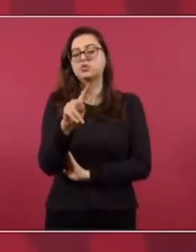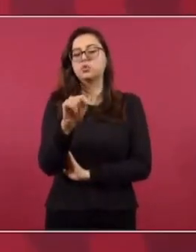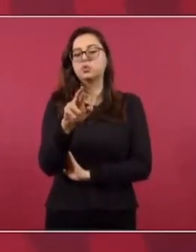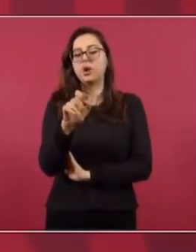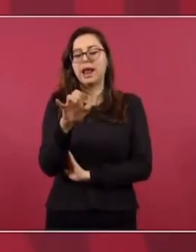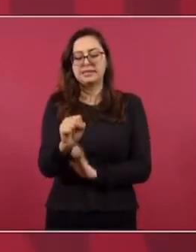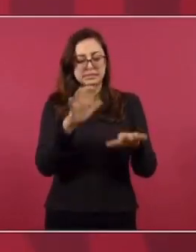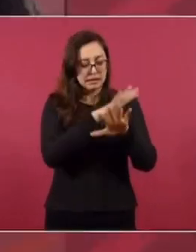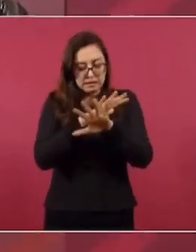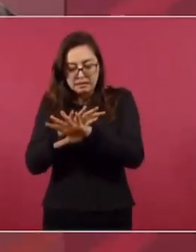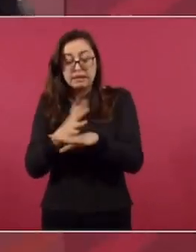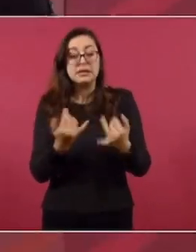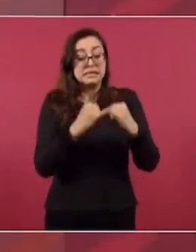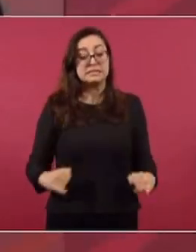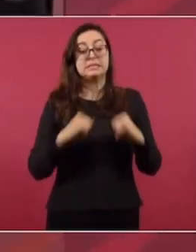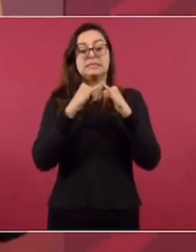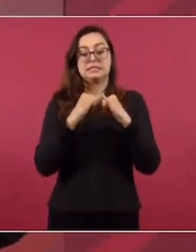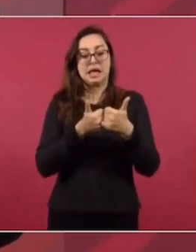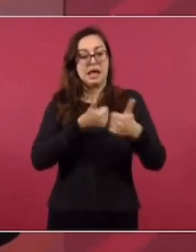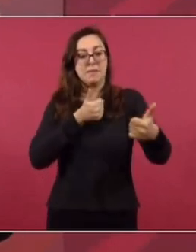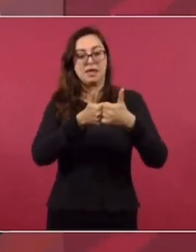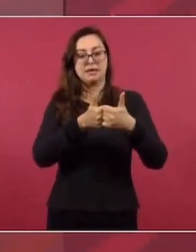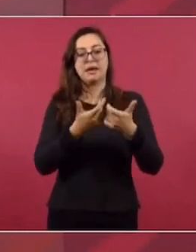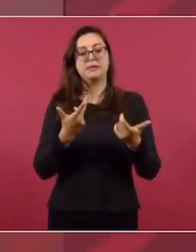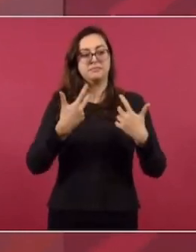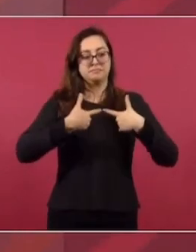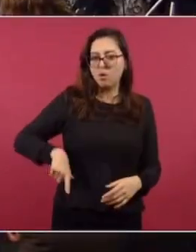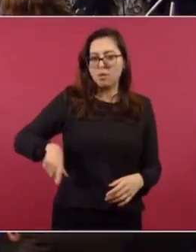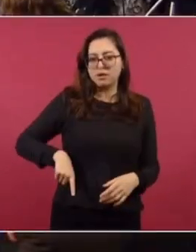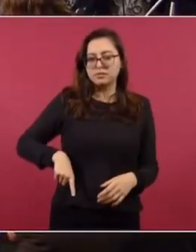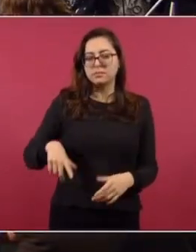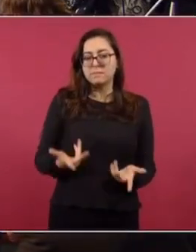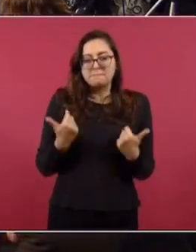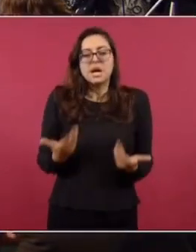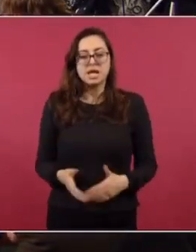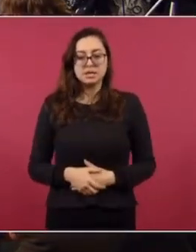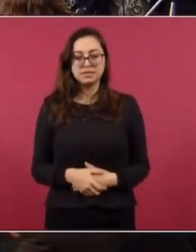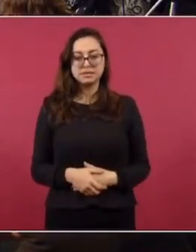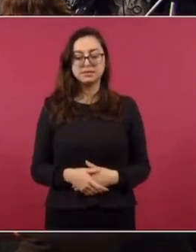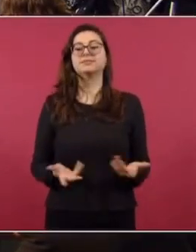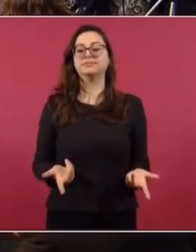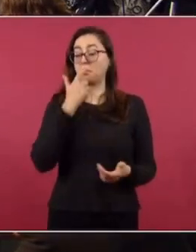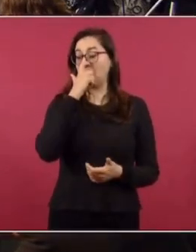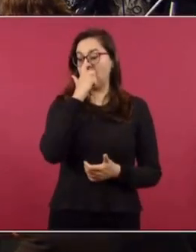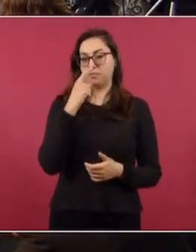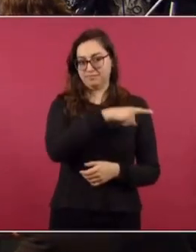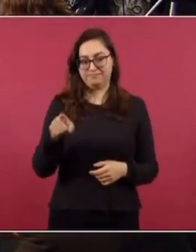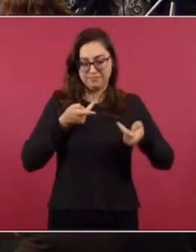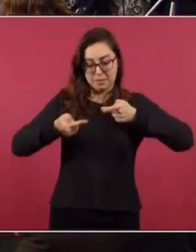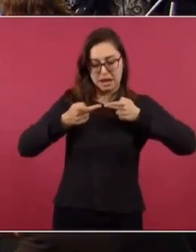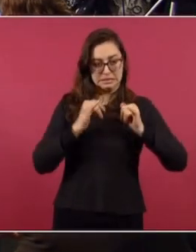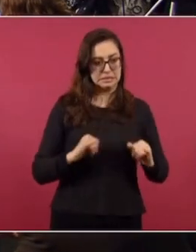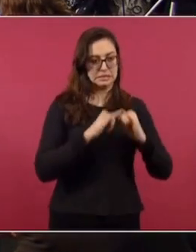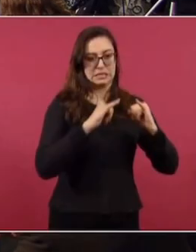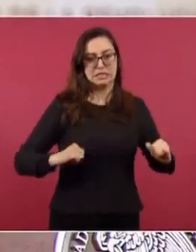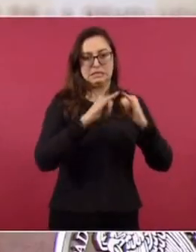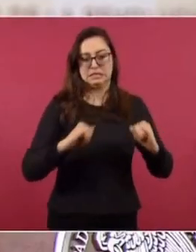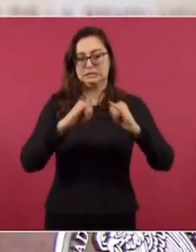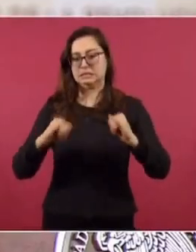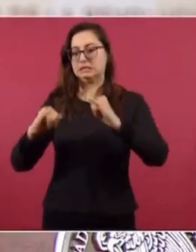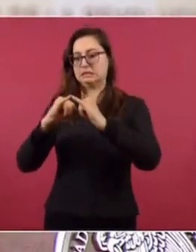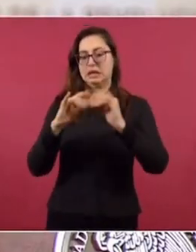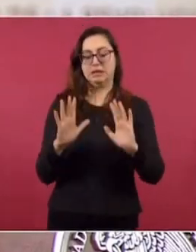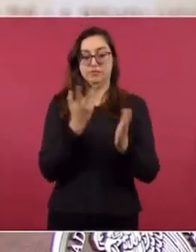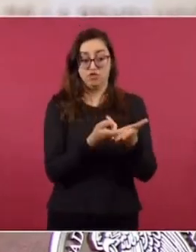autónomos, para que en el caso de que llegara un presidente que no fuese empleado de los potentados,